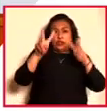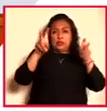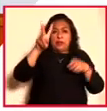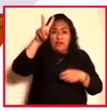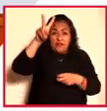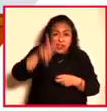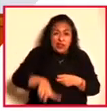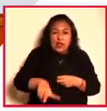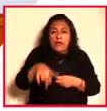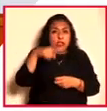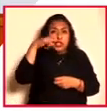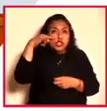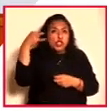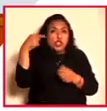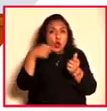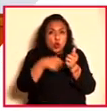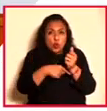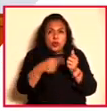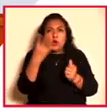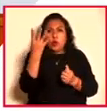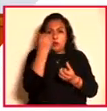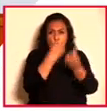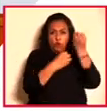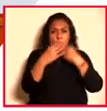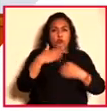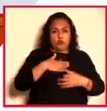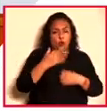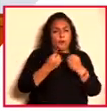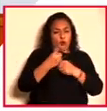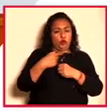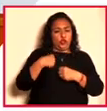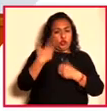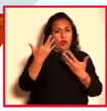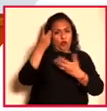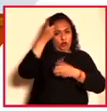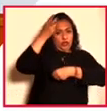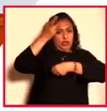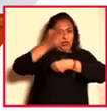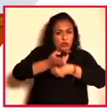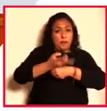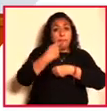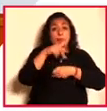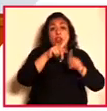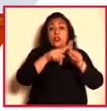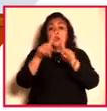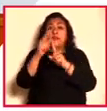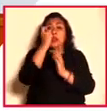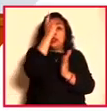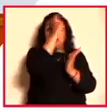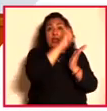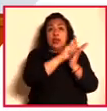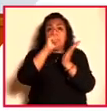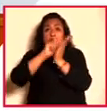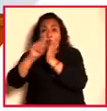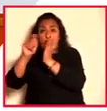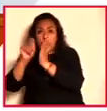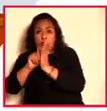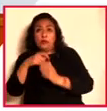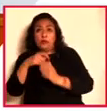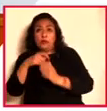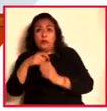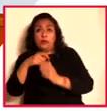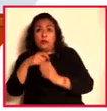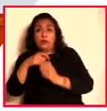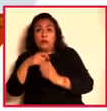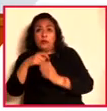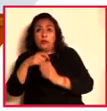4 obras tuve la oportunidad de dirigirlas, pero son de distintas autorías. Verdades Ocultas es